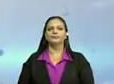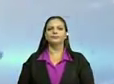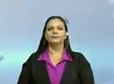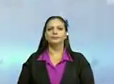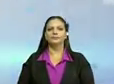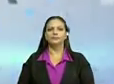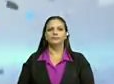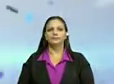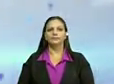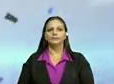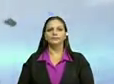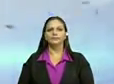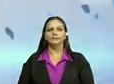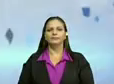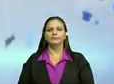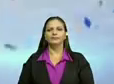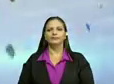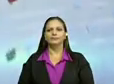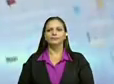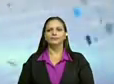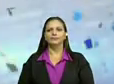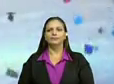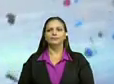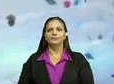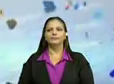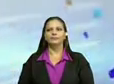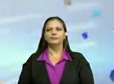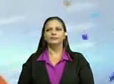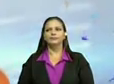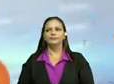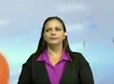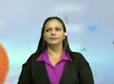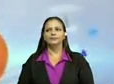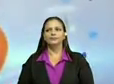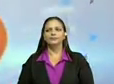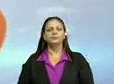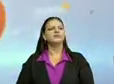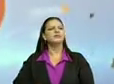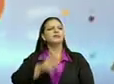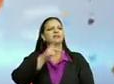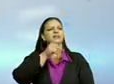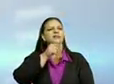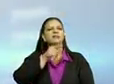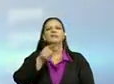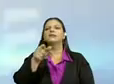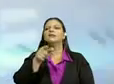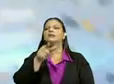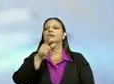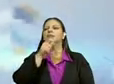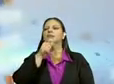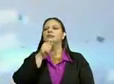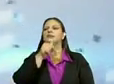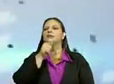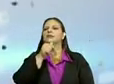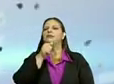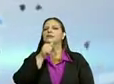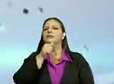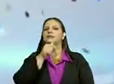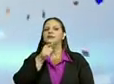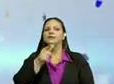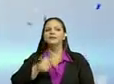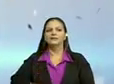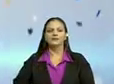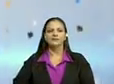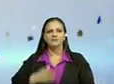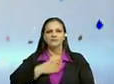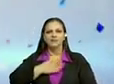Felicidades. Sí. Amira Palacios. Ustedes no saben quién es esta niña. Guapísima, Amira Palacios. Bella. Es